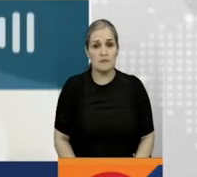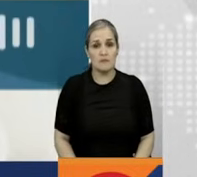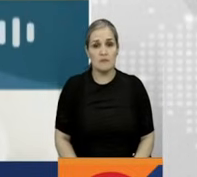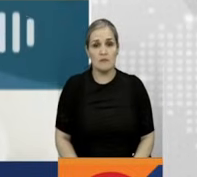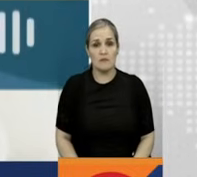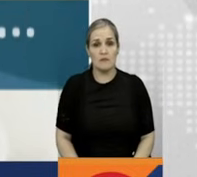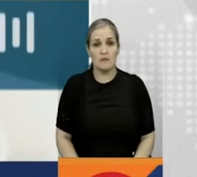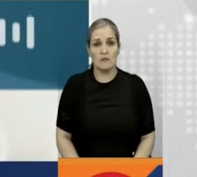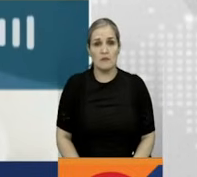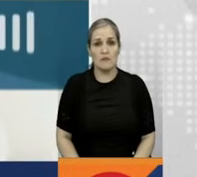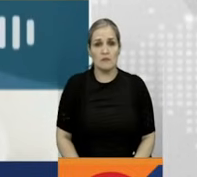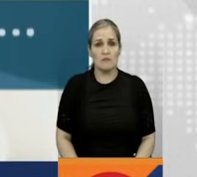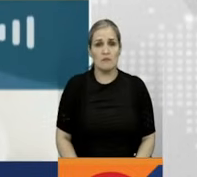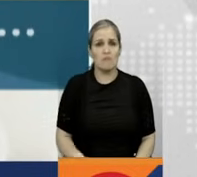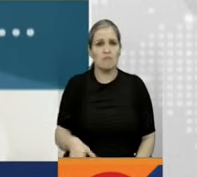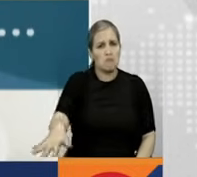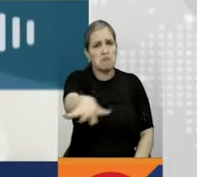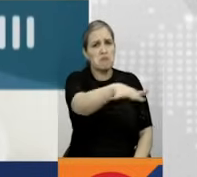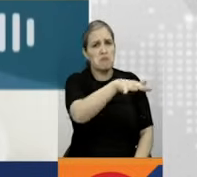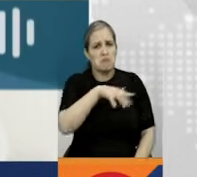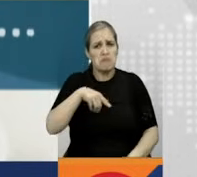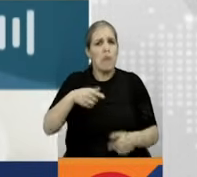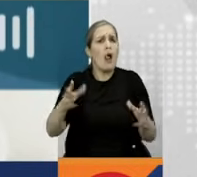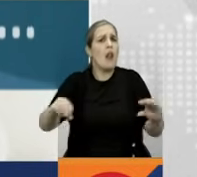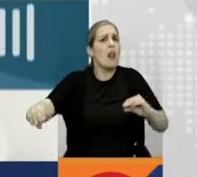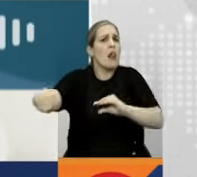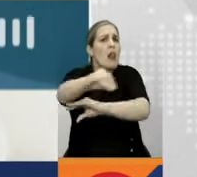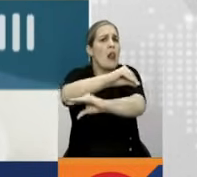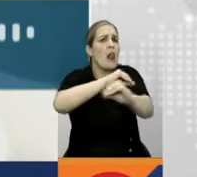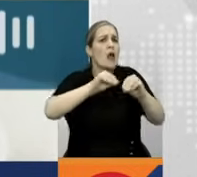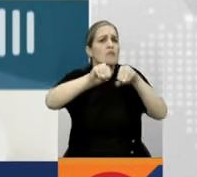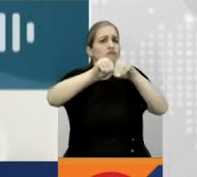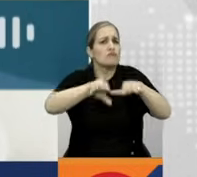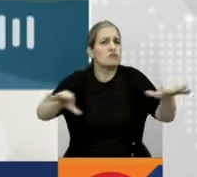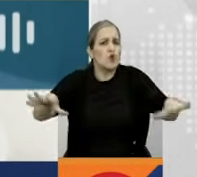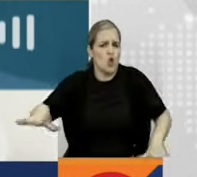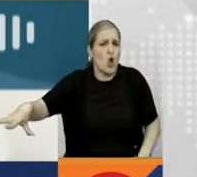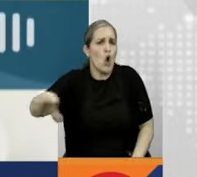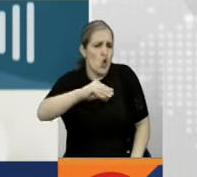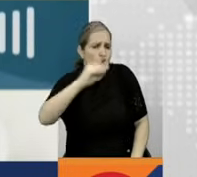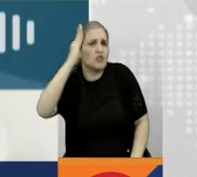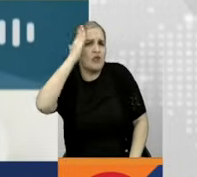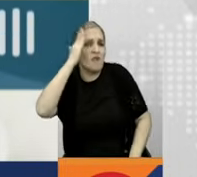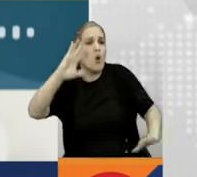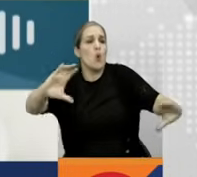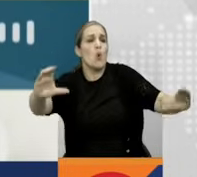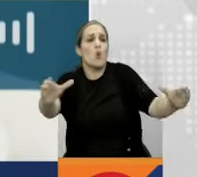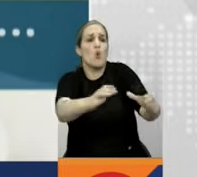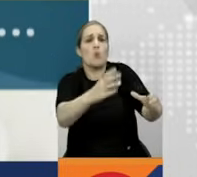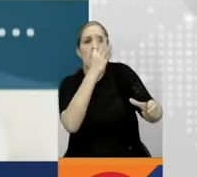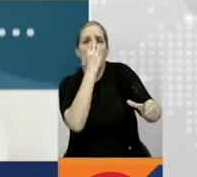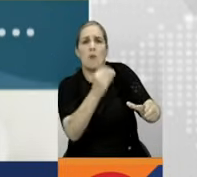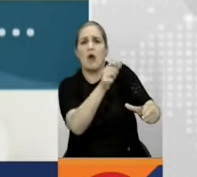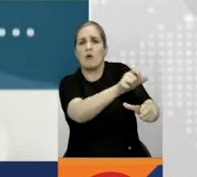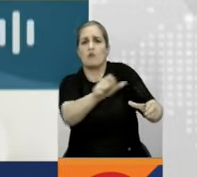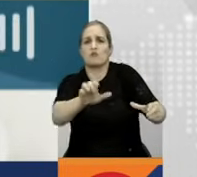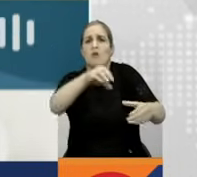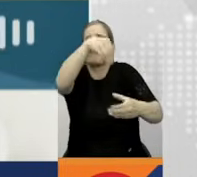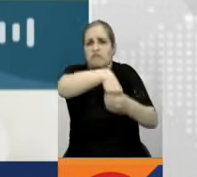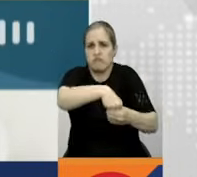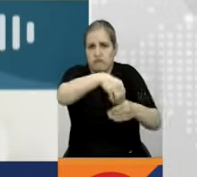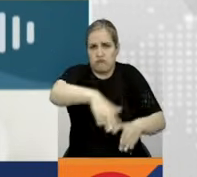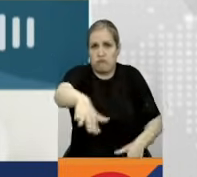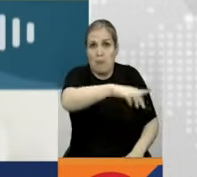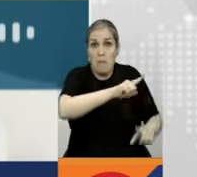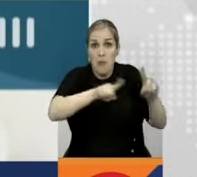Eso es conocido allá por informes de prensa, todo el mundo pues conoce, eso es una banda que delinque en la ciudad. Pero ya